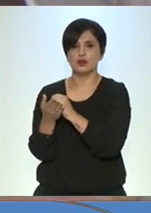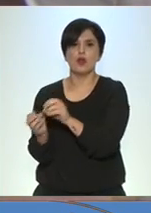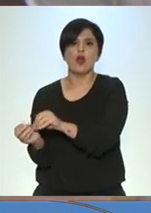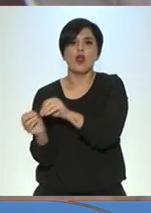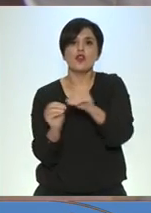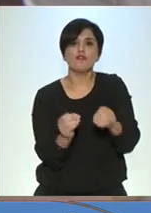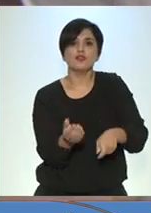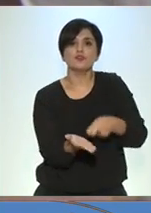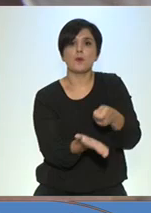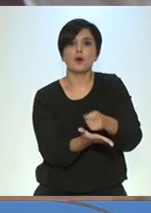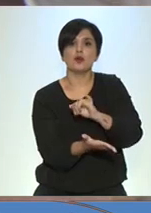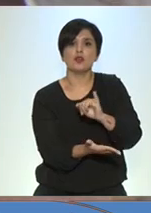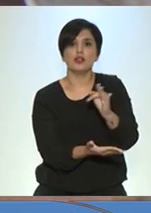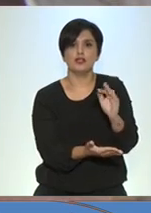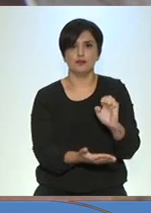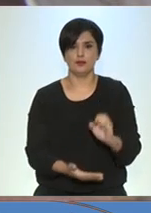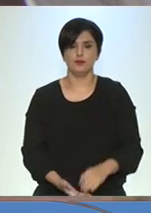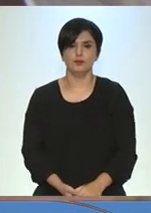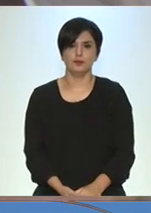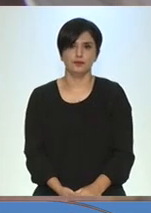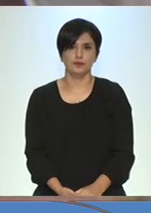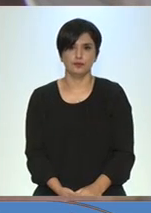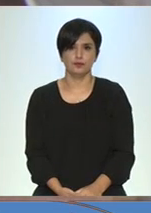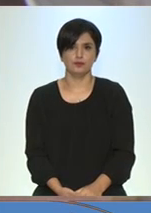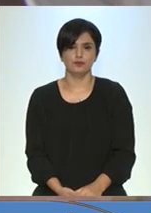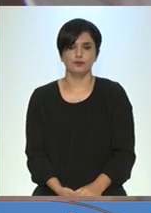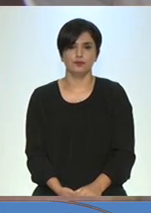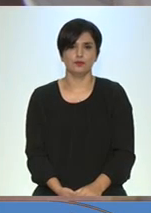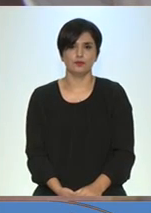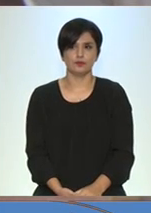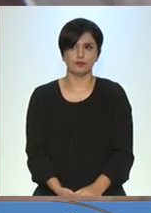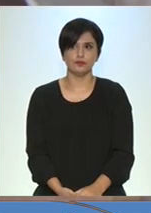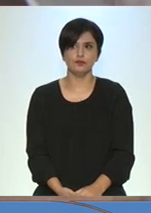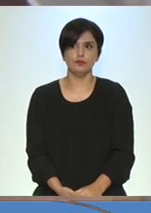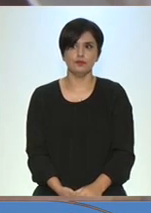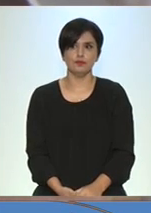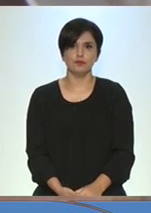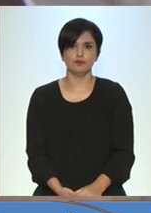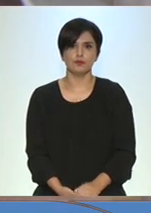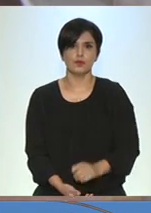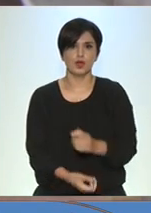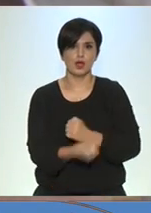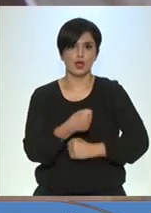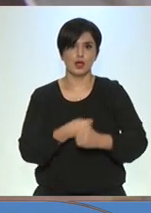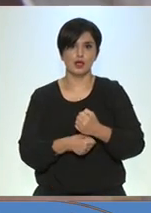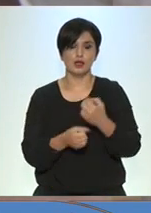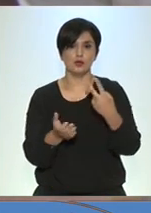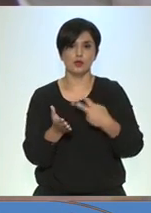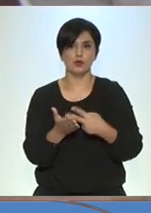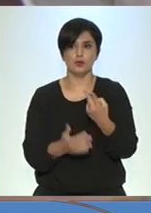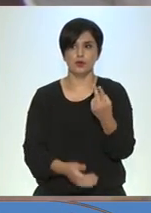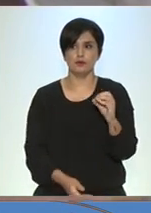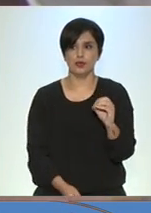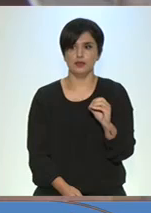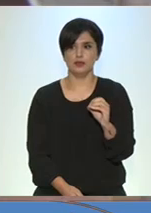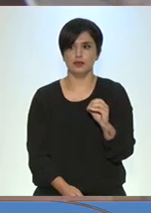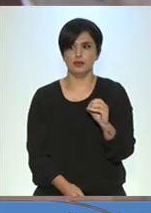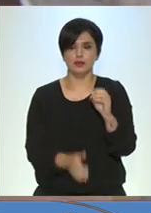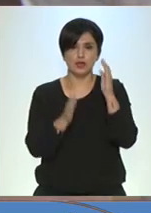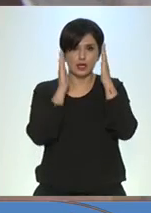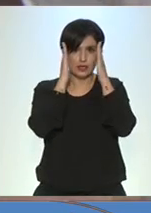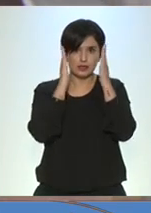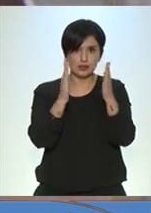de emergencia, como lo expresó en su intervención el senador Pizarro. El año 2020 se atendió en el pic